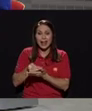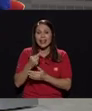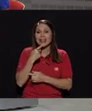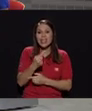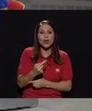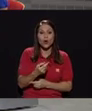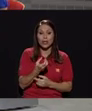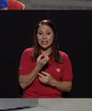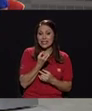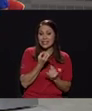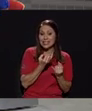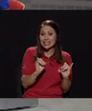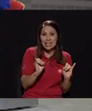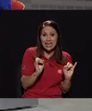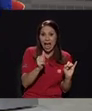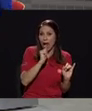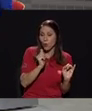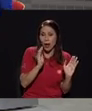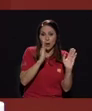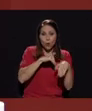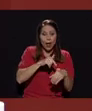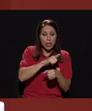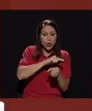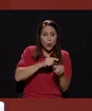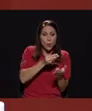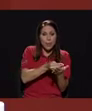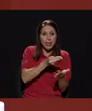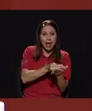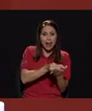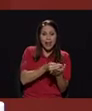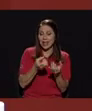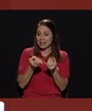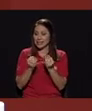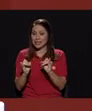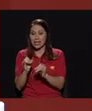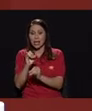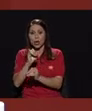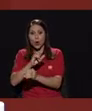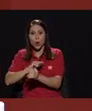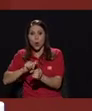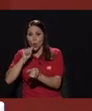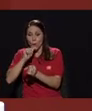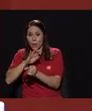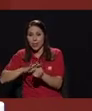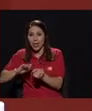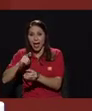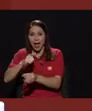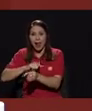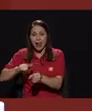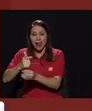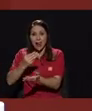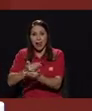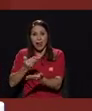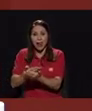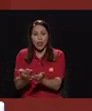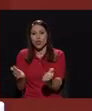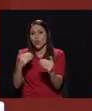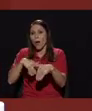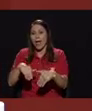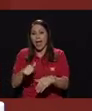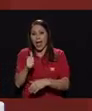sin humedales no hay agua. Entonces, en esta lógica se decidió trabajar con el